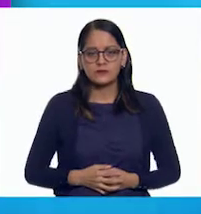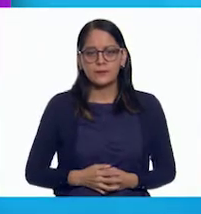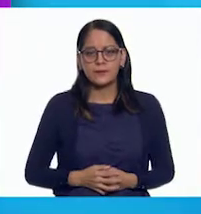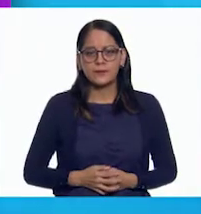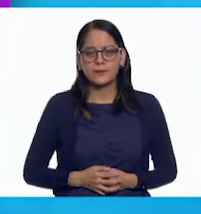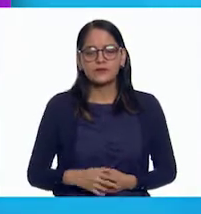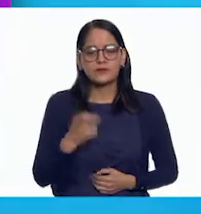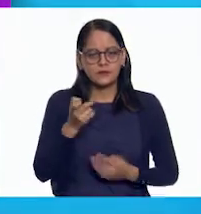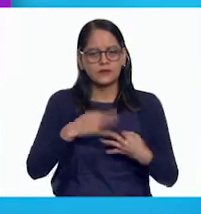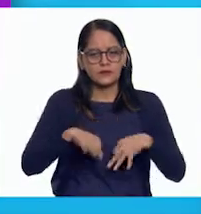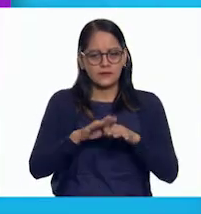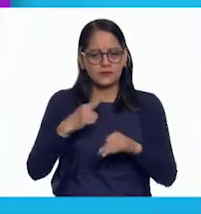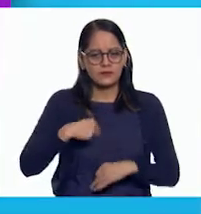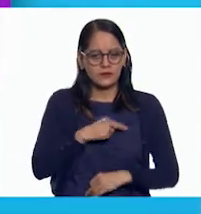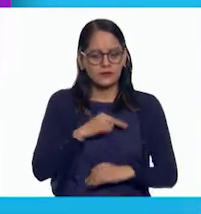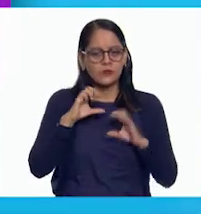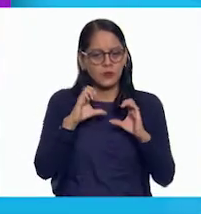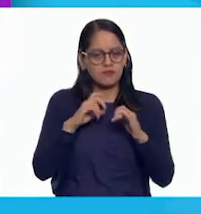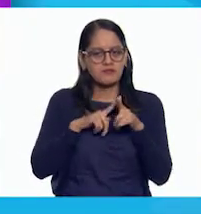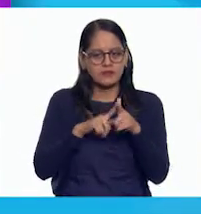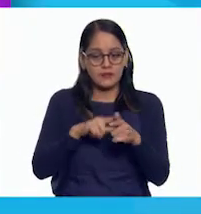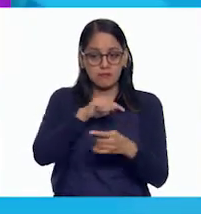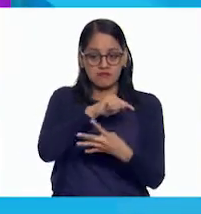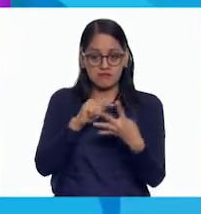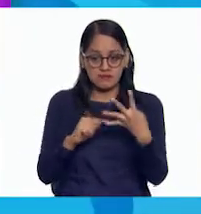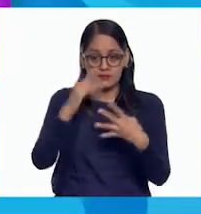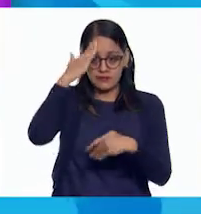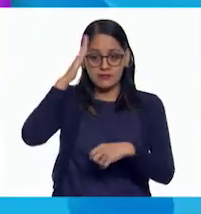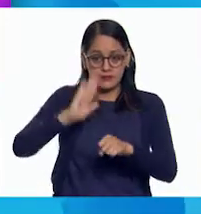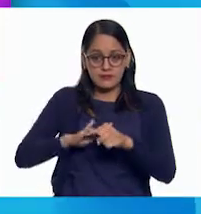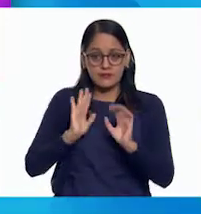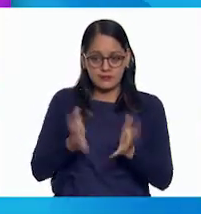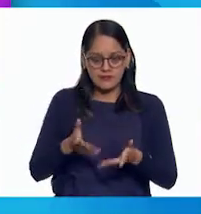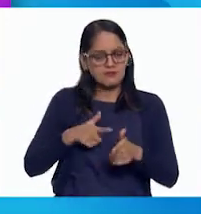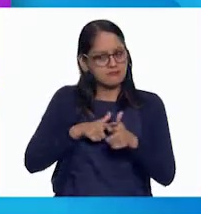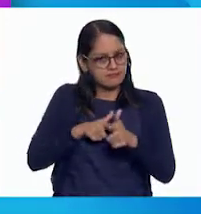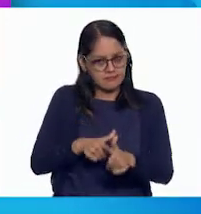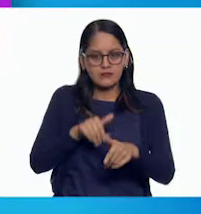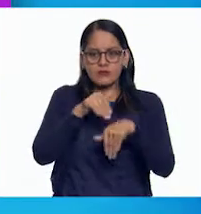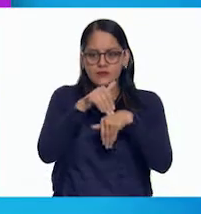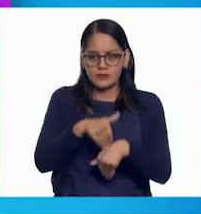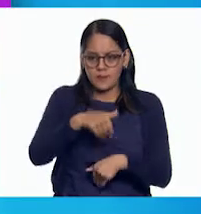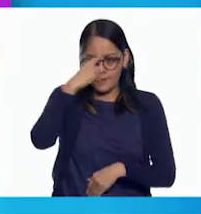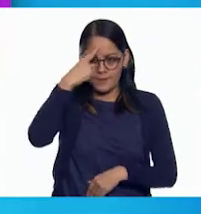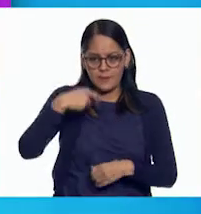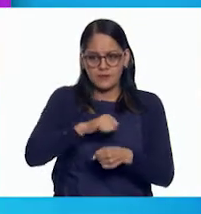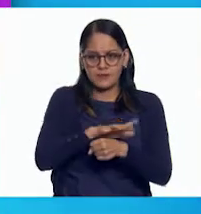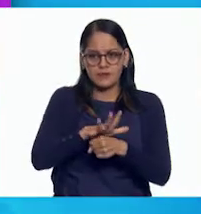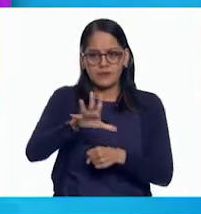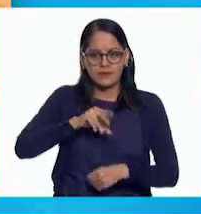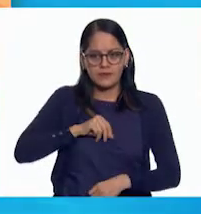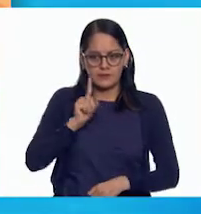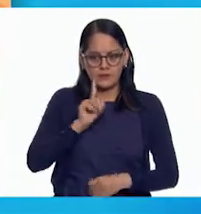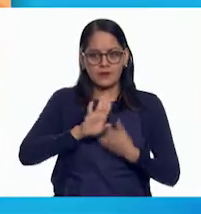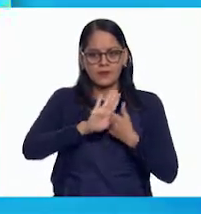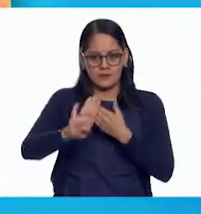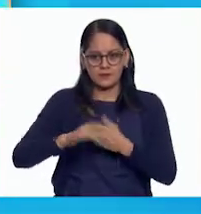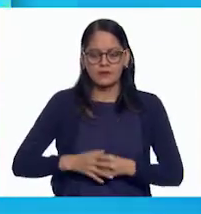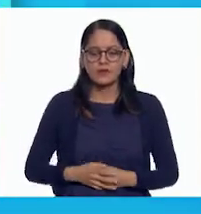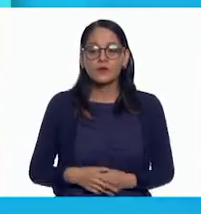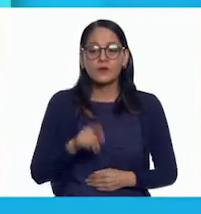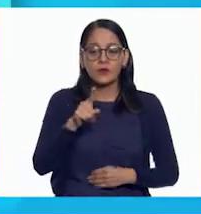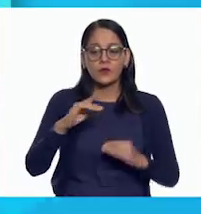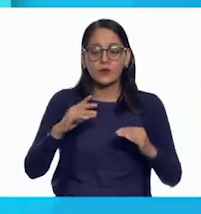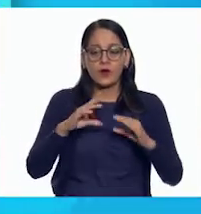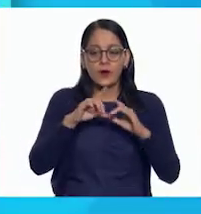personas. Por eso hay que continuar cuidándonos siguiendo las buenas prácticas que ya todos conocemos para evitar contagiarnos.